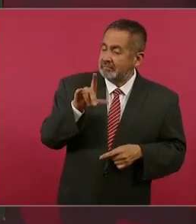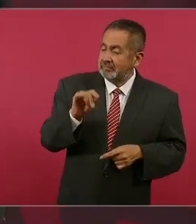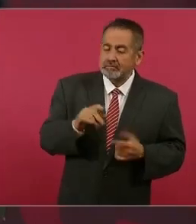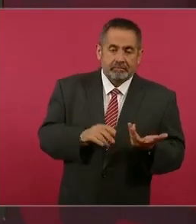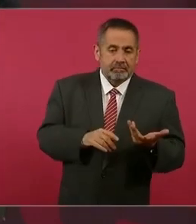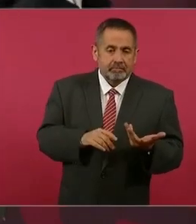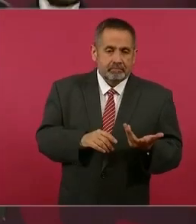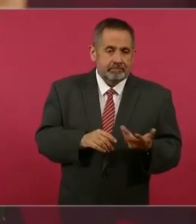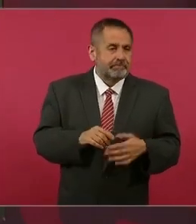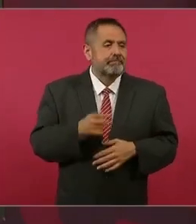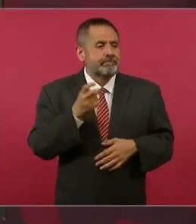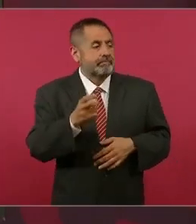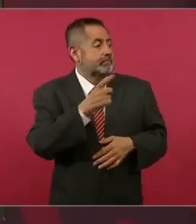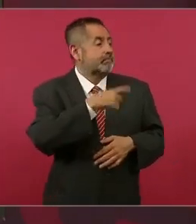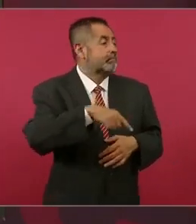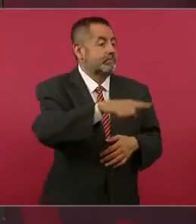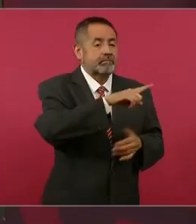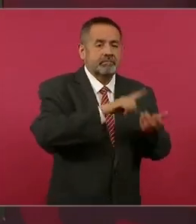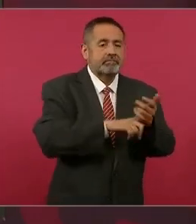estos politiqueros,